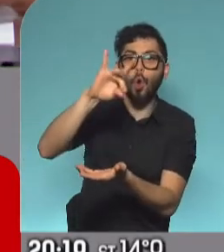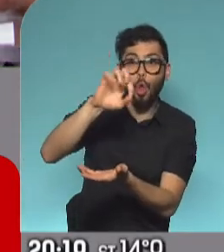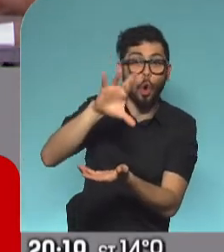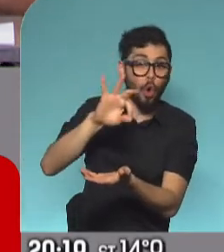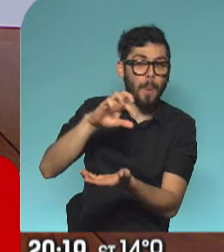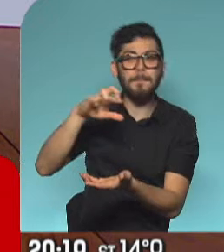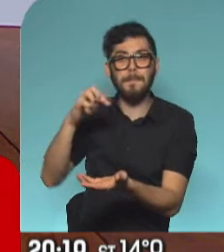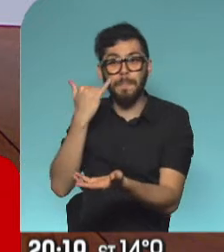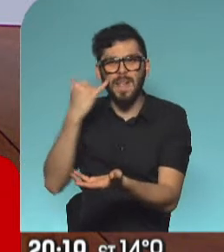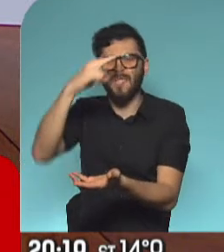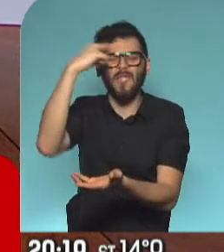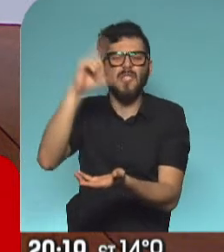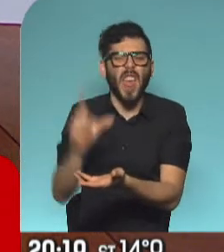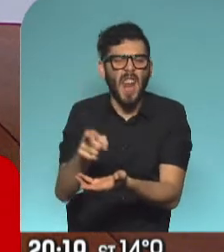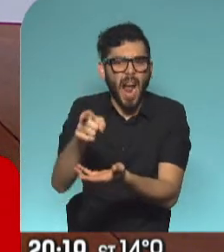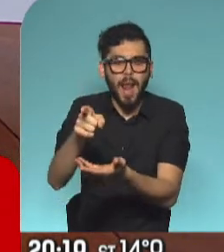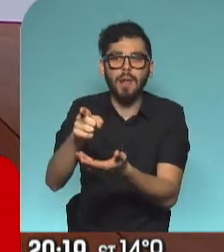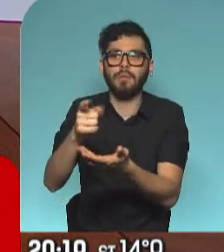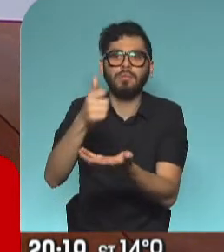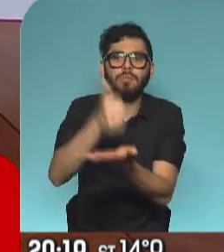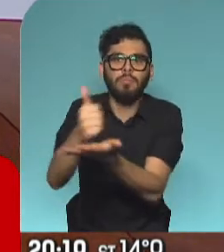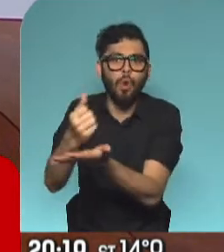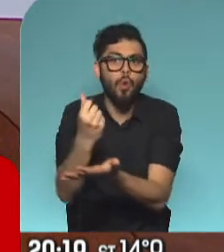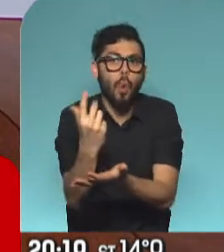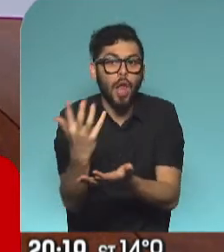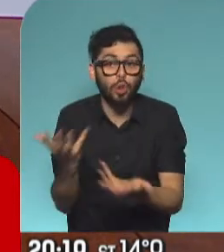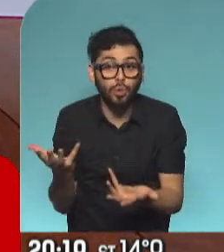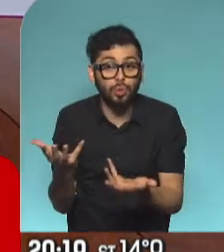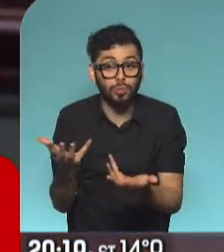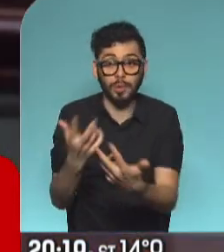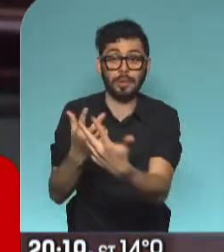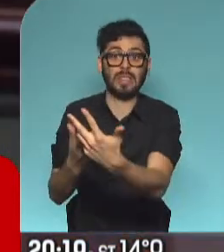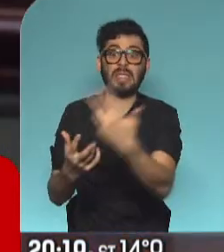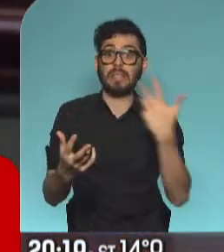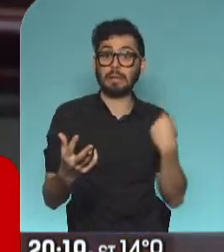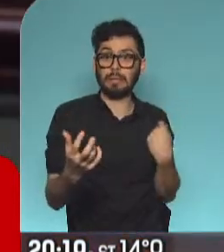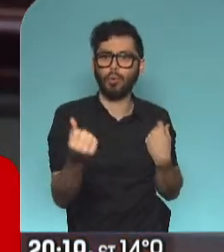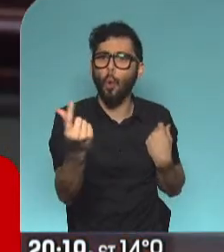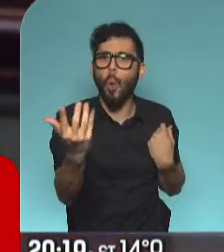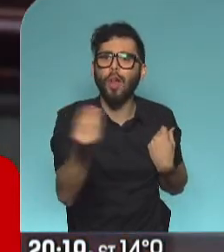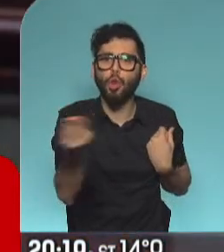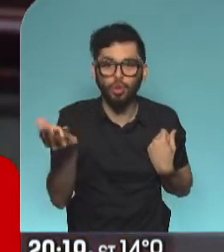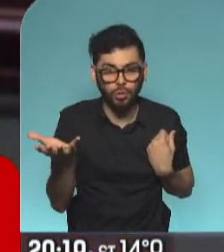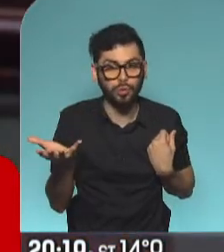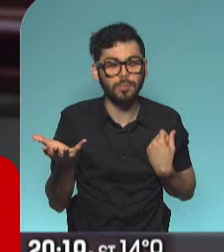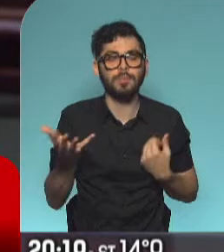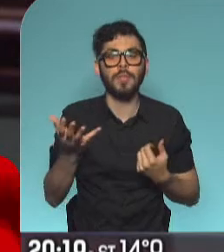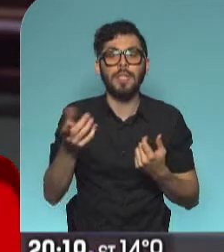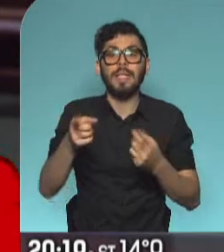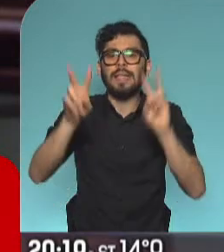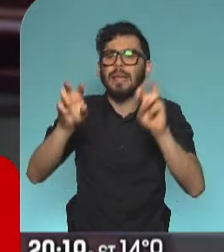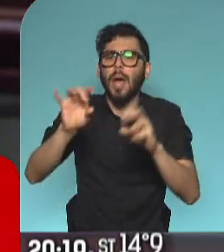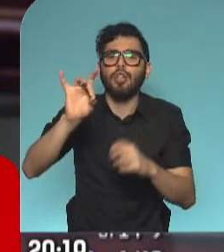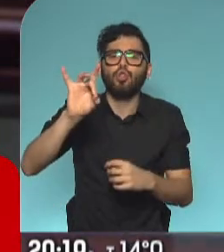Pi, que es uno de los temas más álgidos de la reforma judicial. Entonces, cuando hablamos de toda esta situación, no hablamos solamente, decía